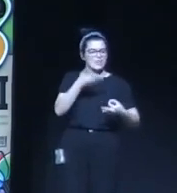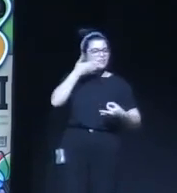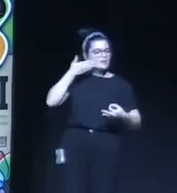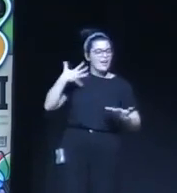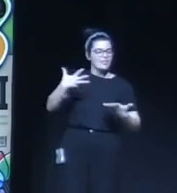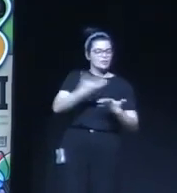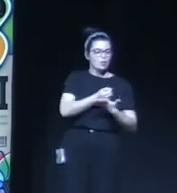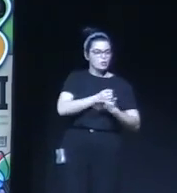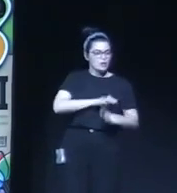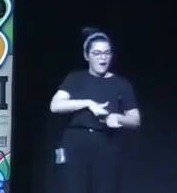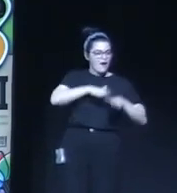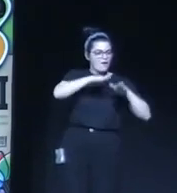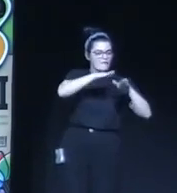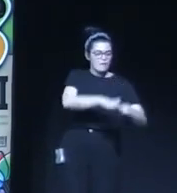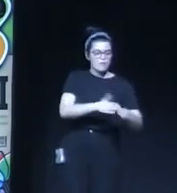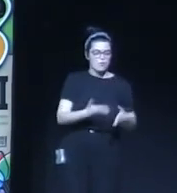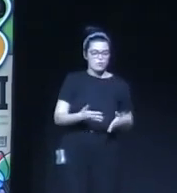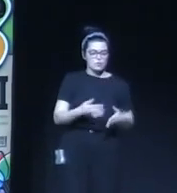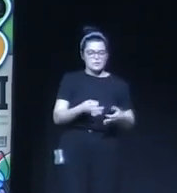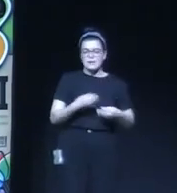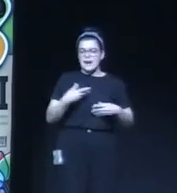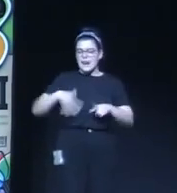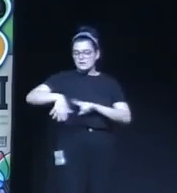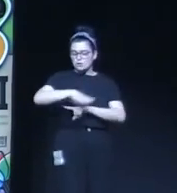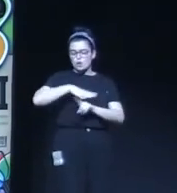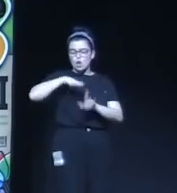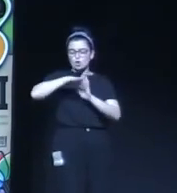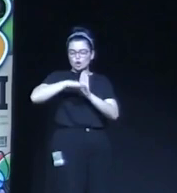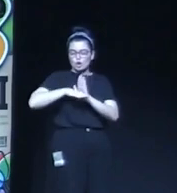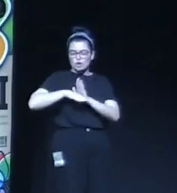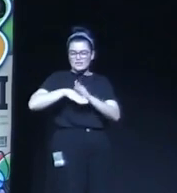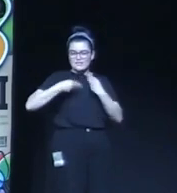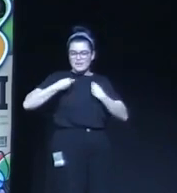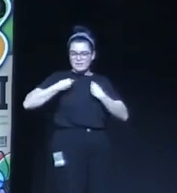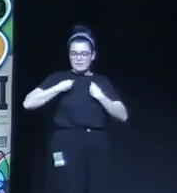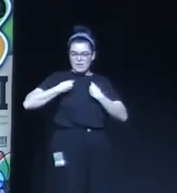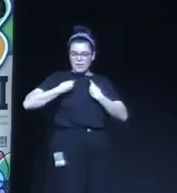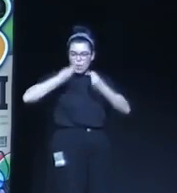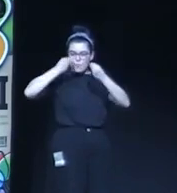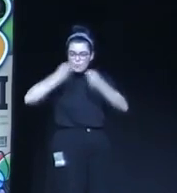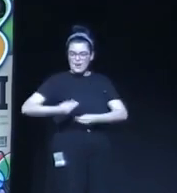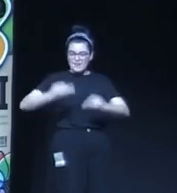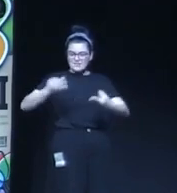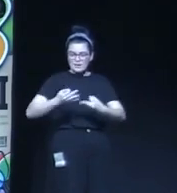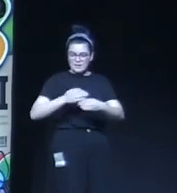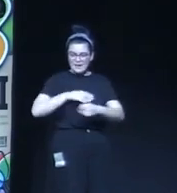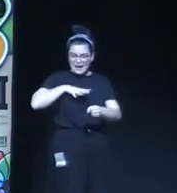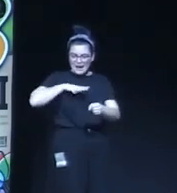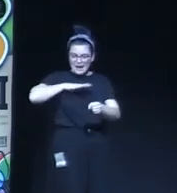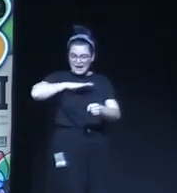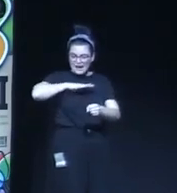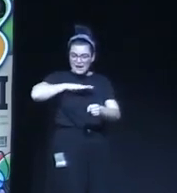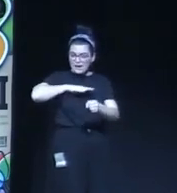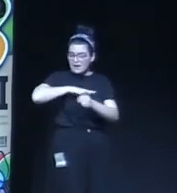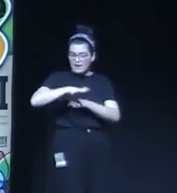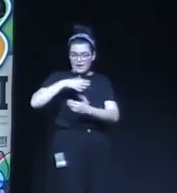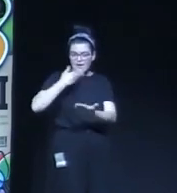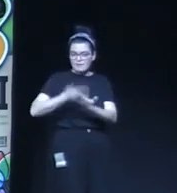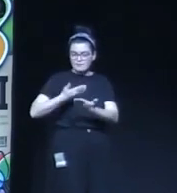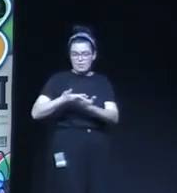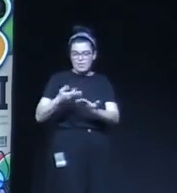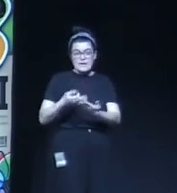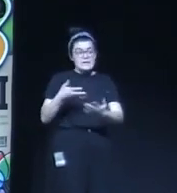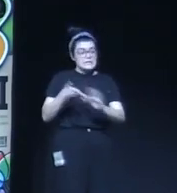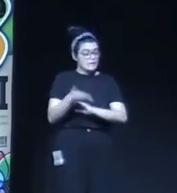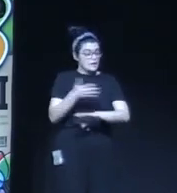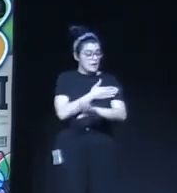Uh-huh. Tenemos que hacer que las condiciones de habitabilidad sean buenas. La cosa queda clara. Ahora bien, si eso significa luchar y que resulta